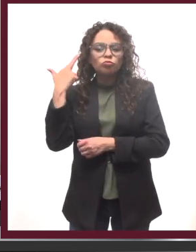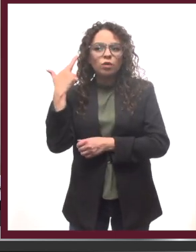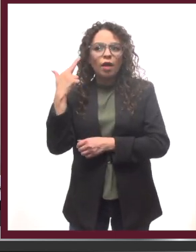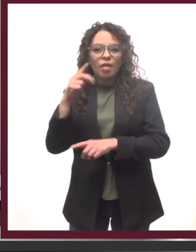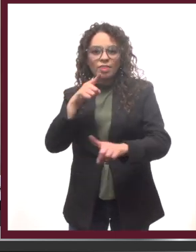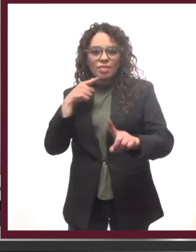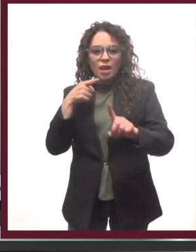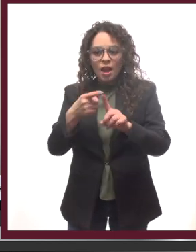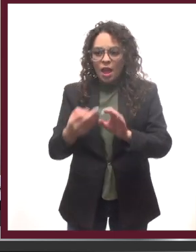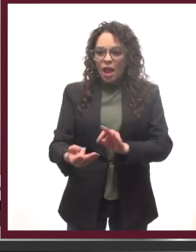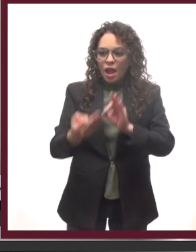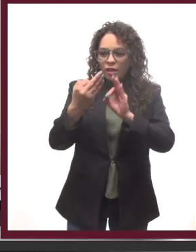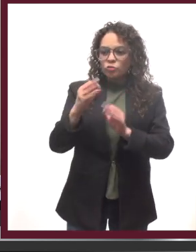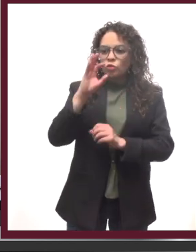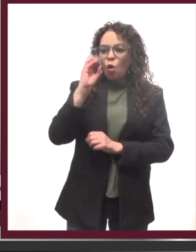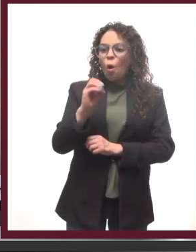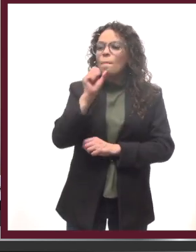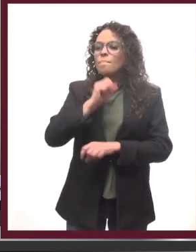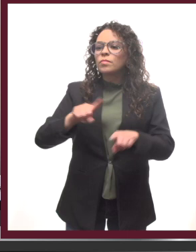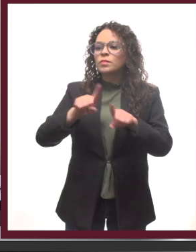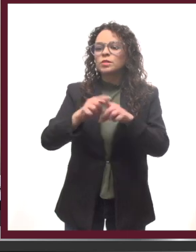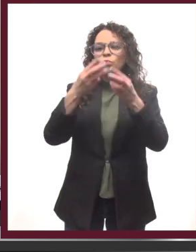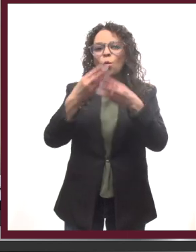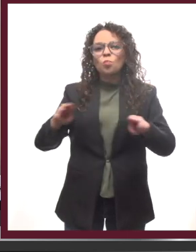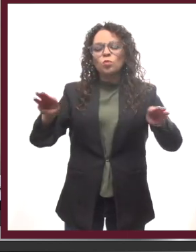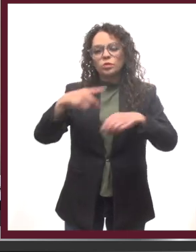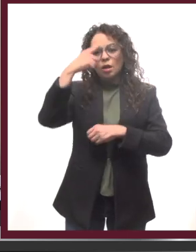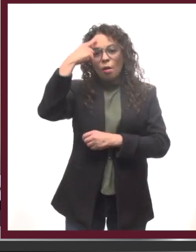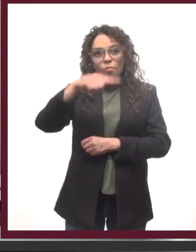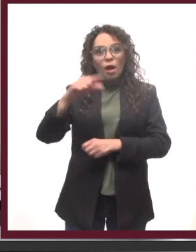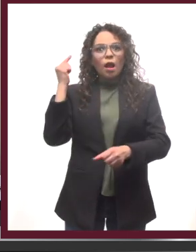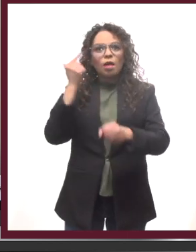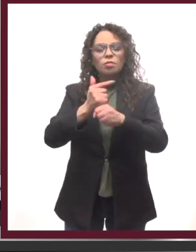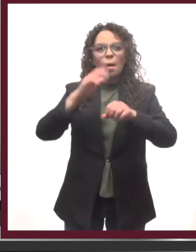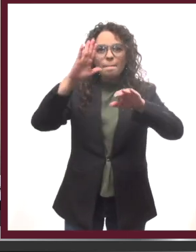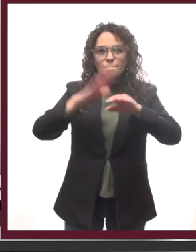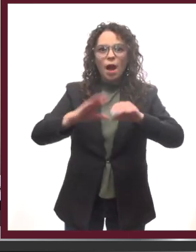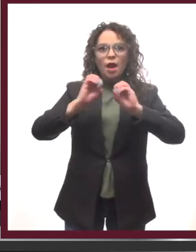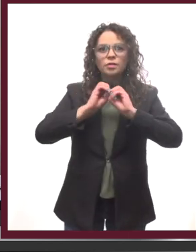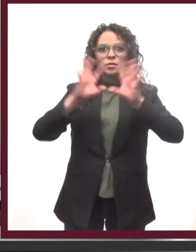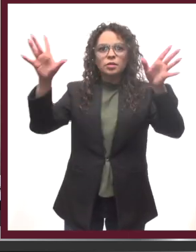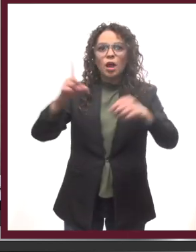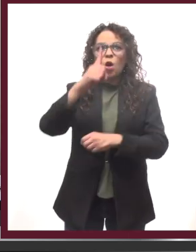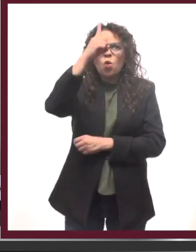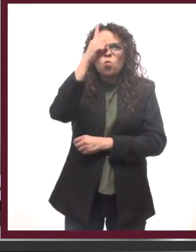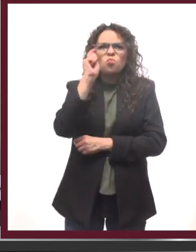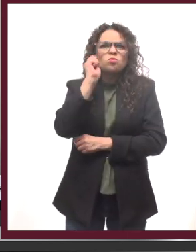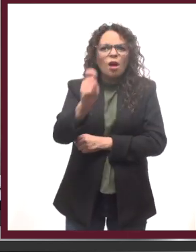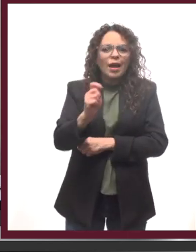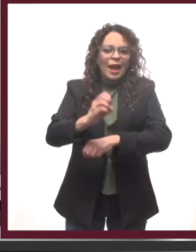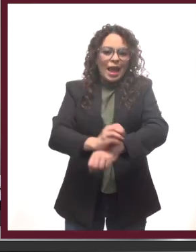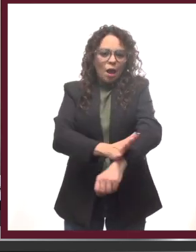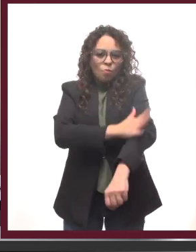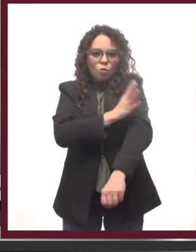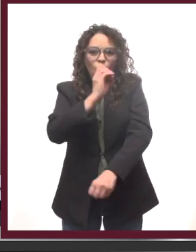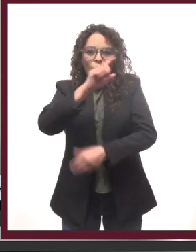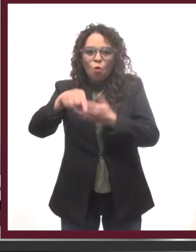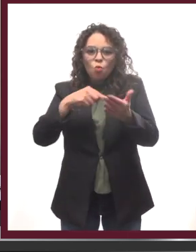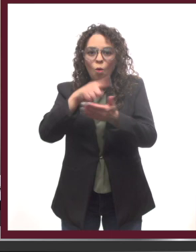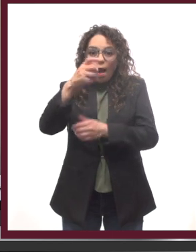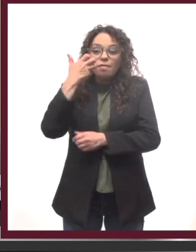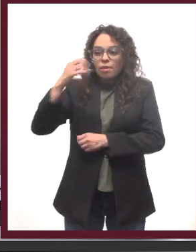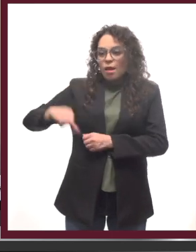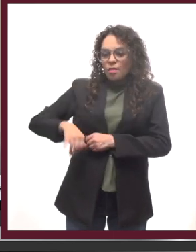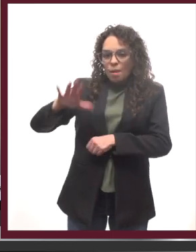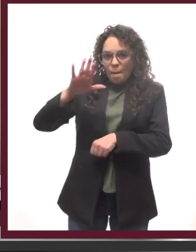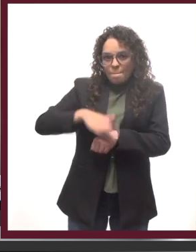sonido directo o el diseño sonoro o la propia música en subrayar alguna emoción o alguna atmósfera que